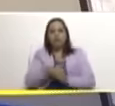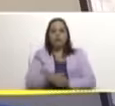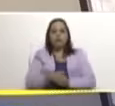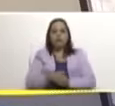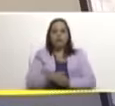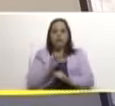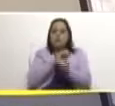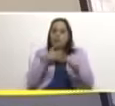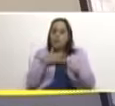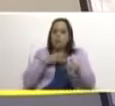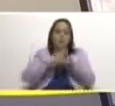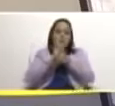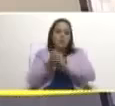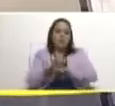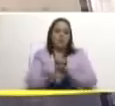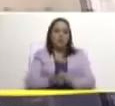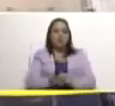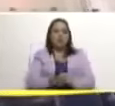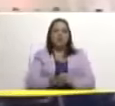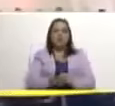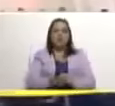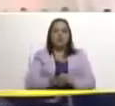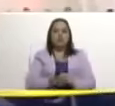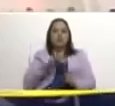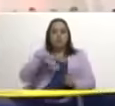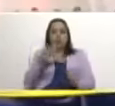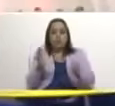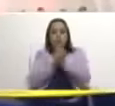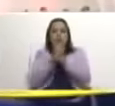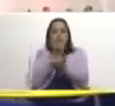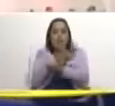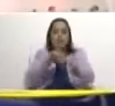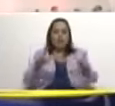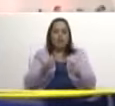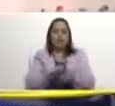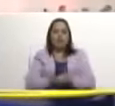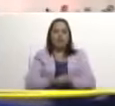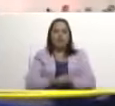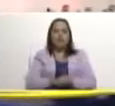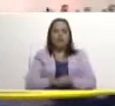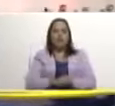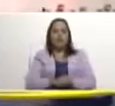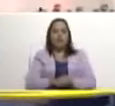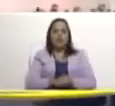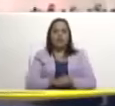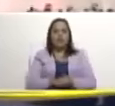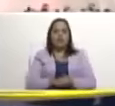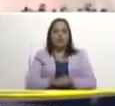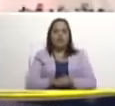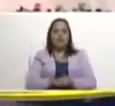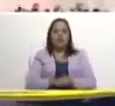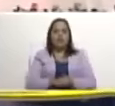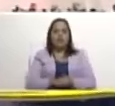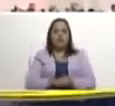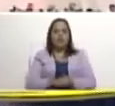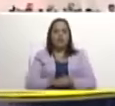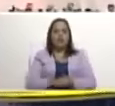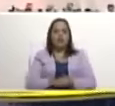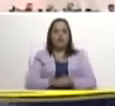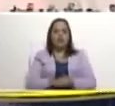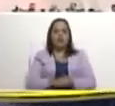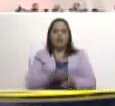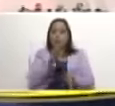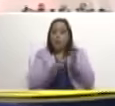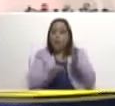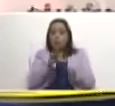irreparable para la libertad. Justo es llorar la desaparición de